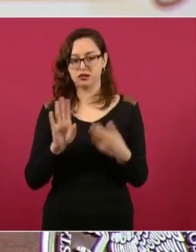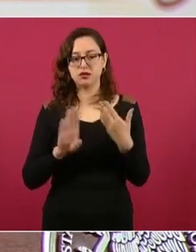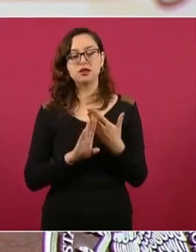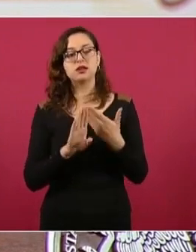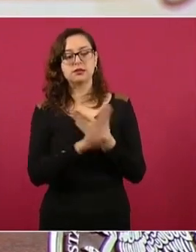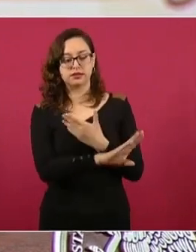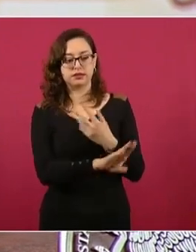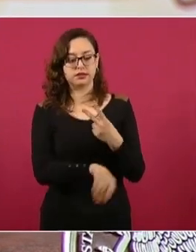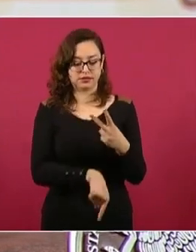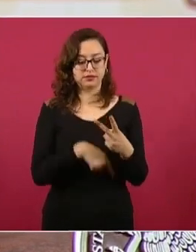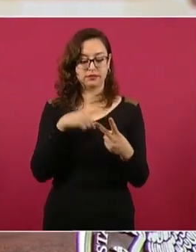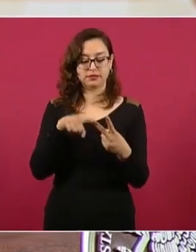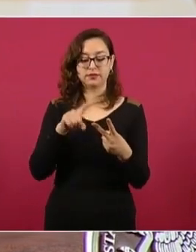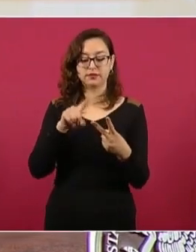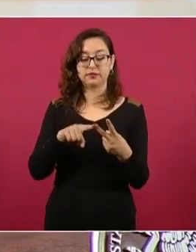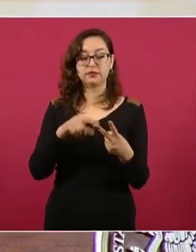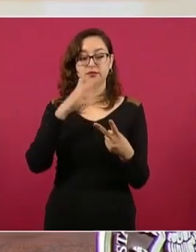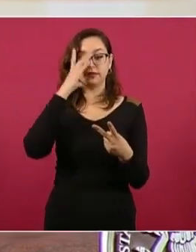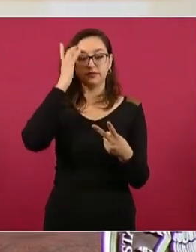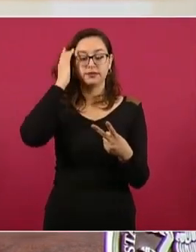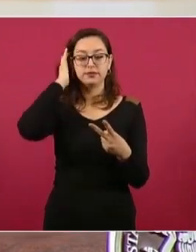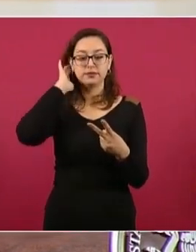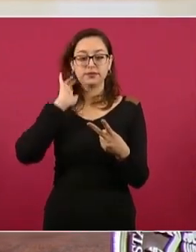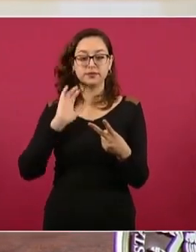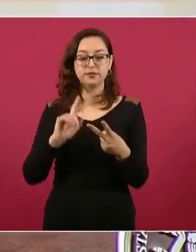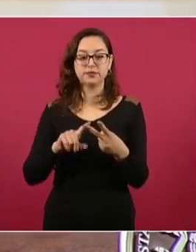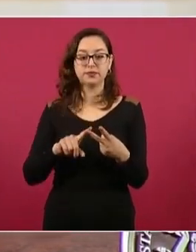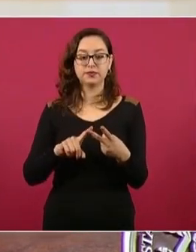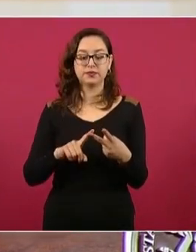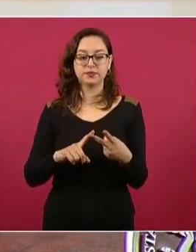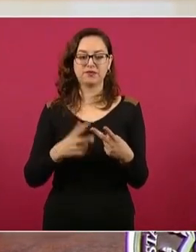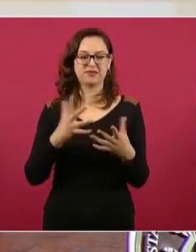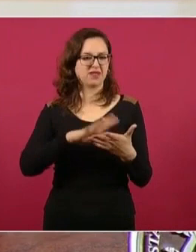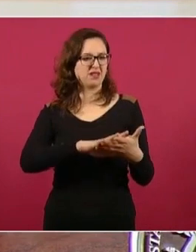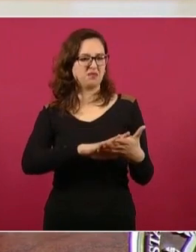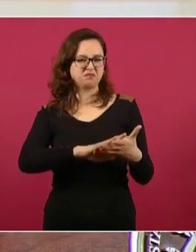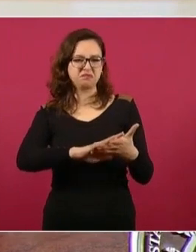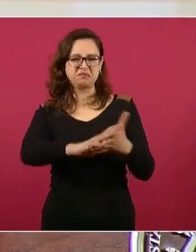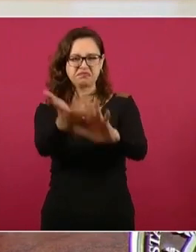Lo segundo era rechazar la violencia.